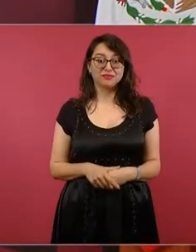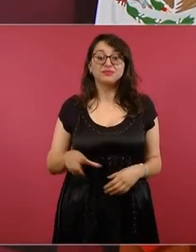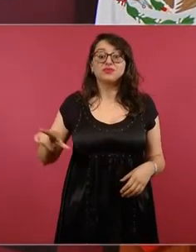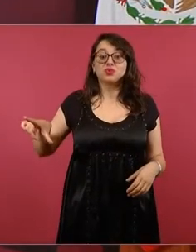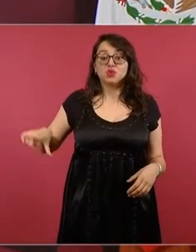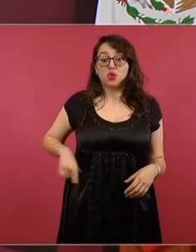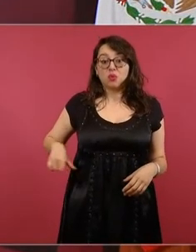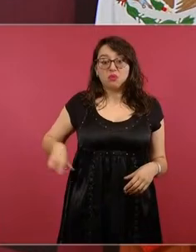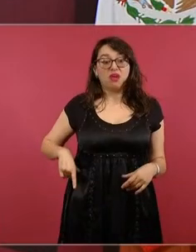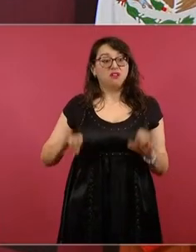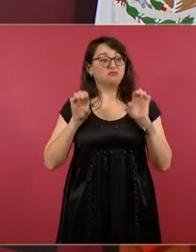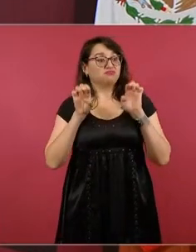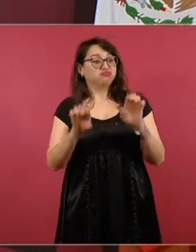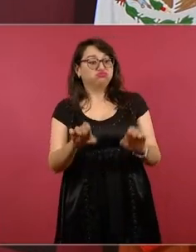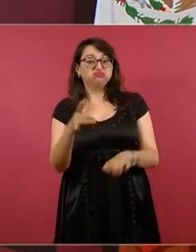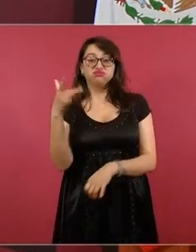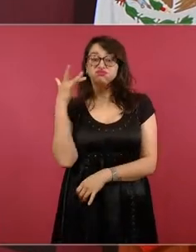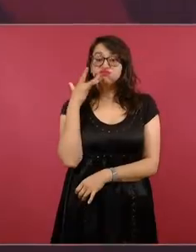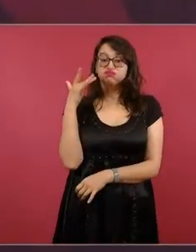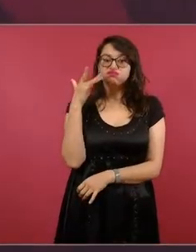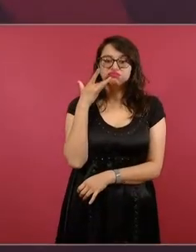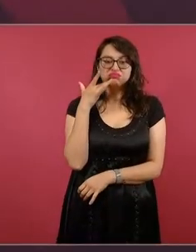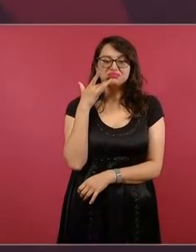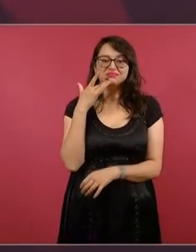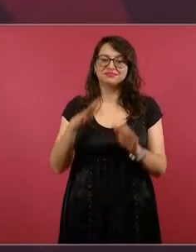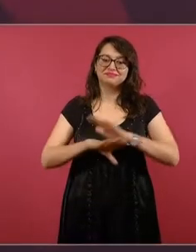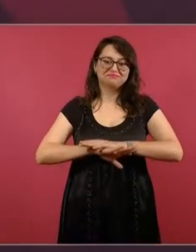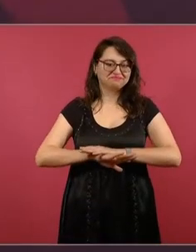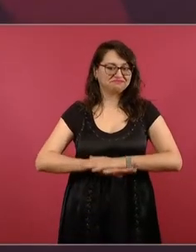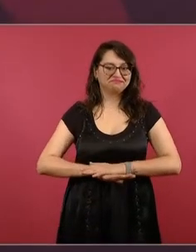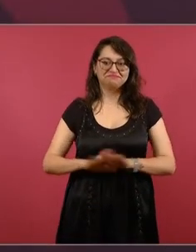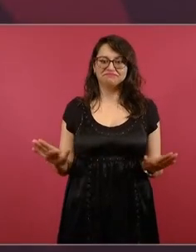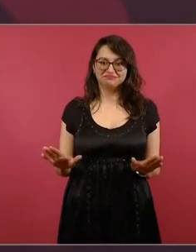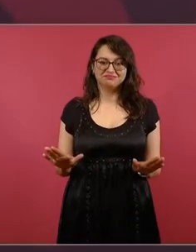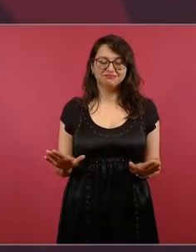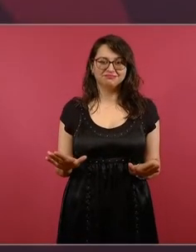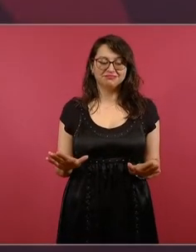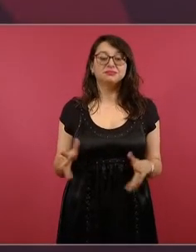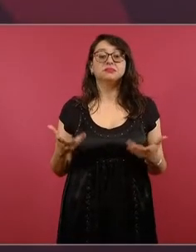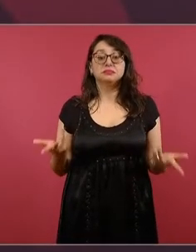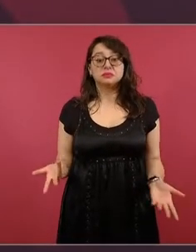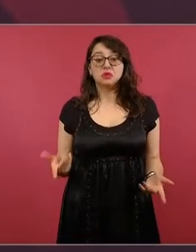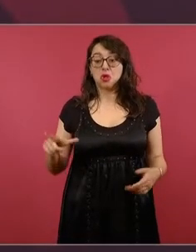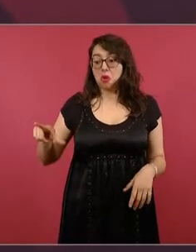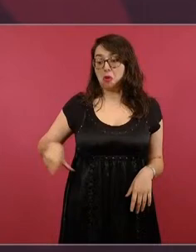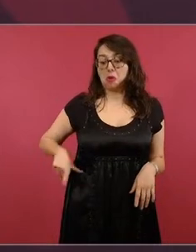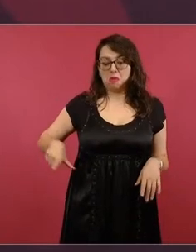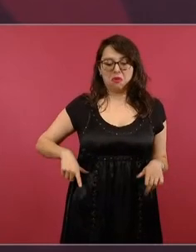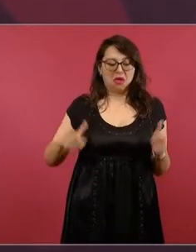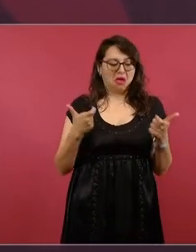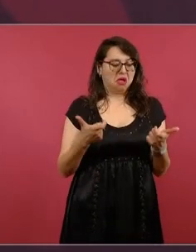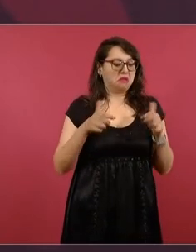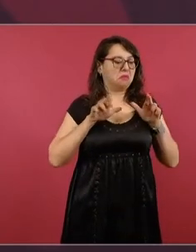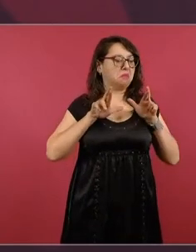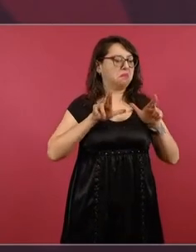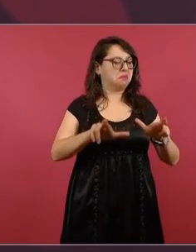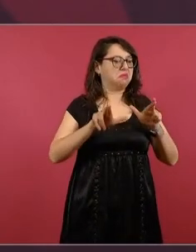con lujos. No puede haber gobierno rico con pueblo pobre.